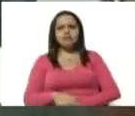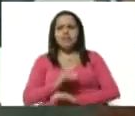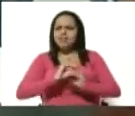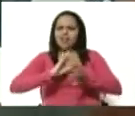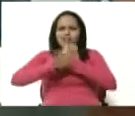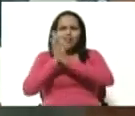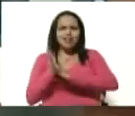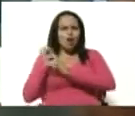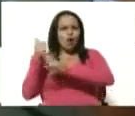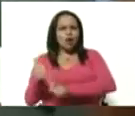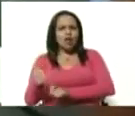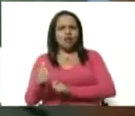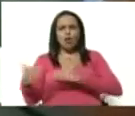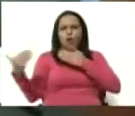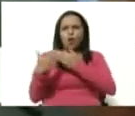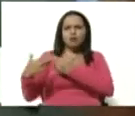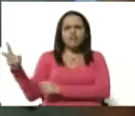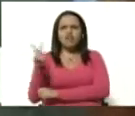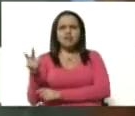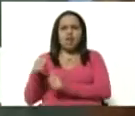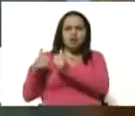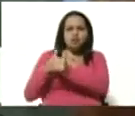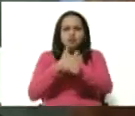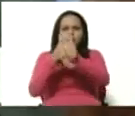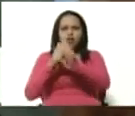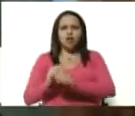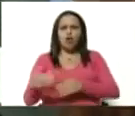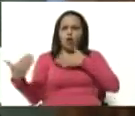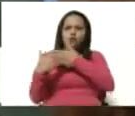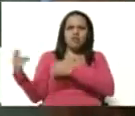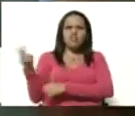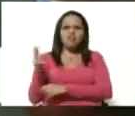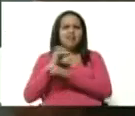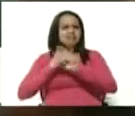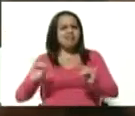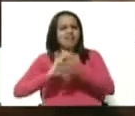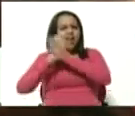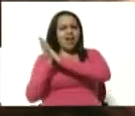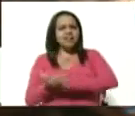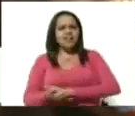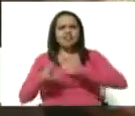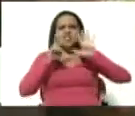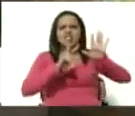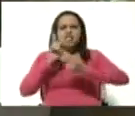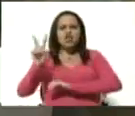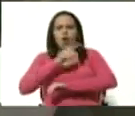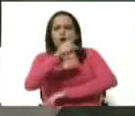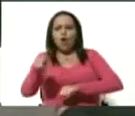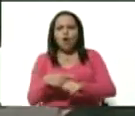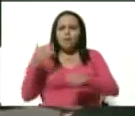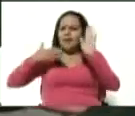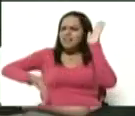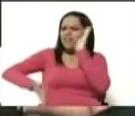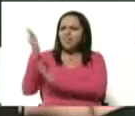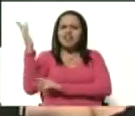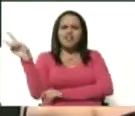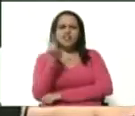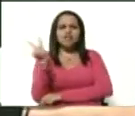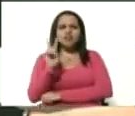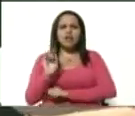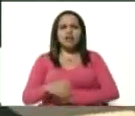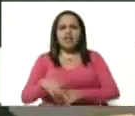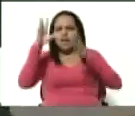colonialismo europeo contra Venezuela, de la persecución contra Venezuela. Ya basta. 72 horas para que se vaya del país